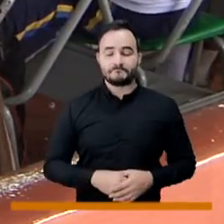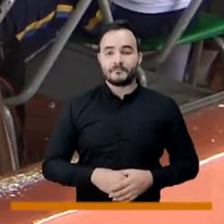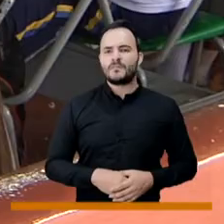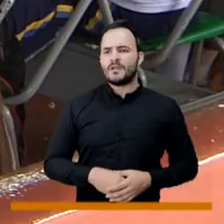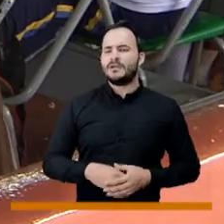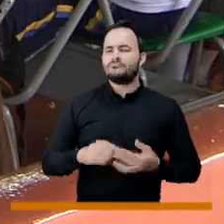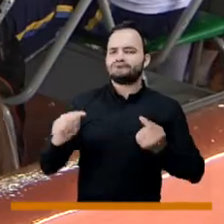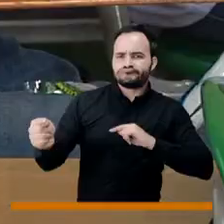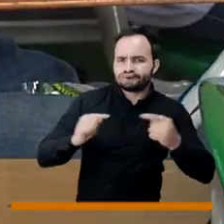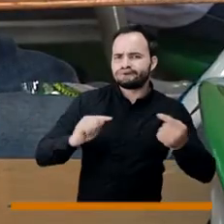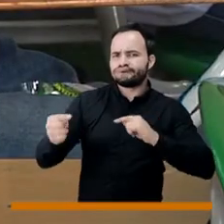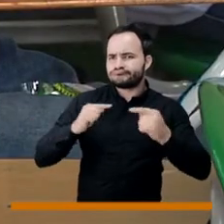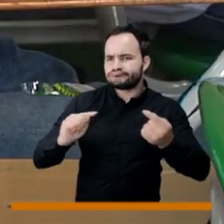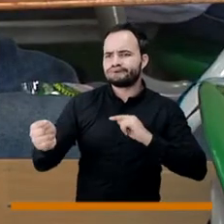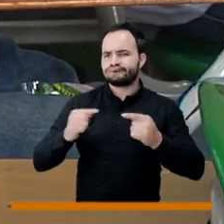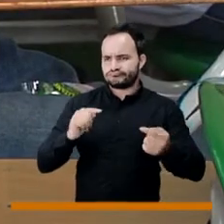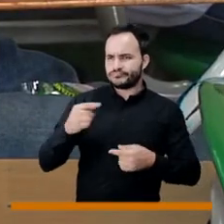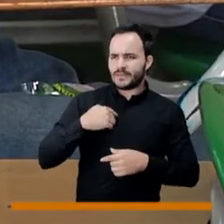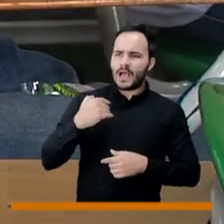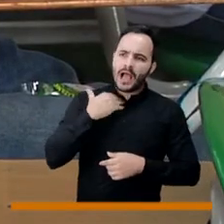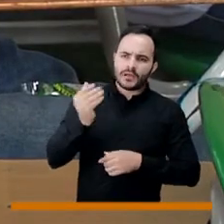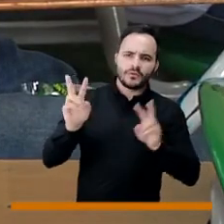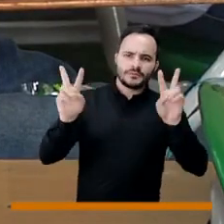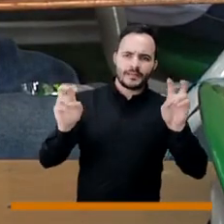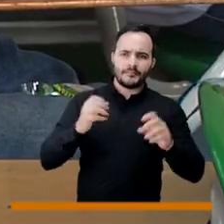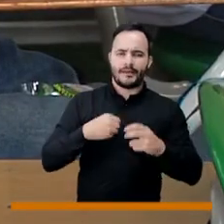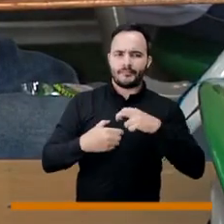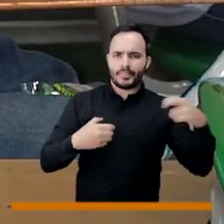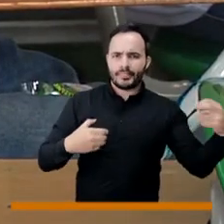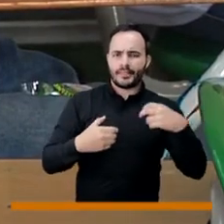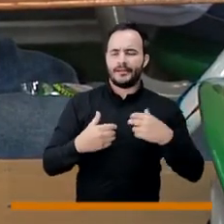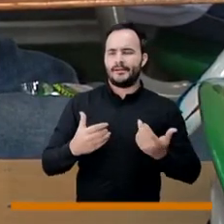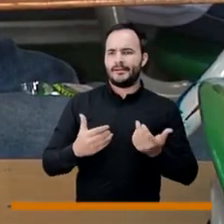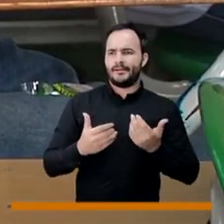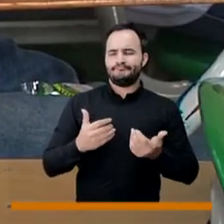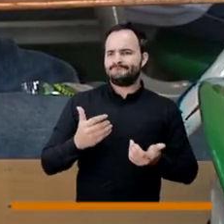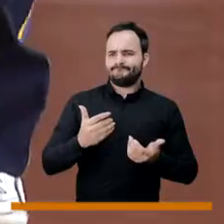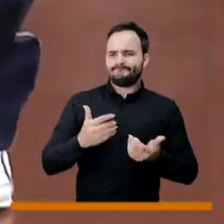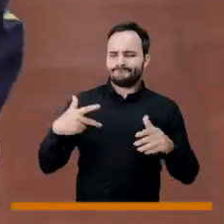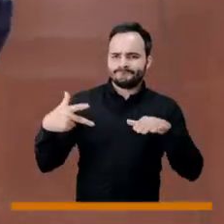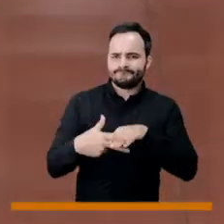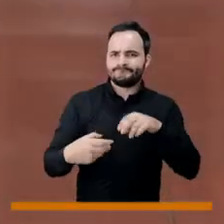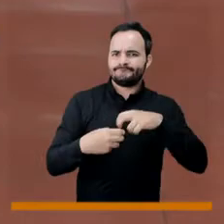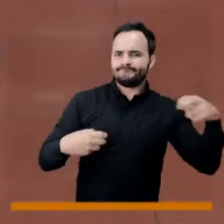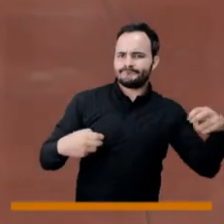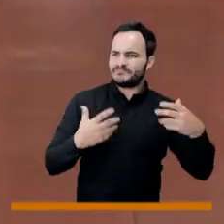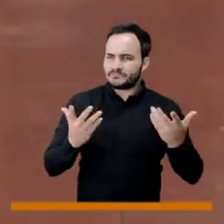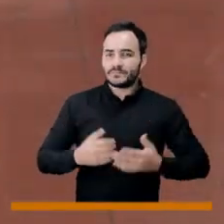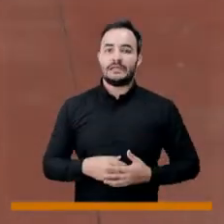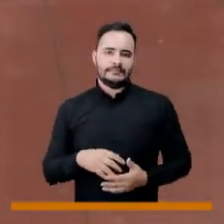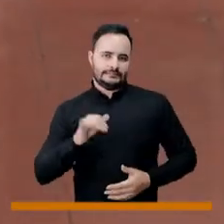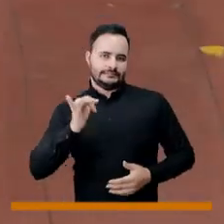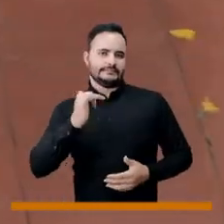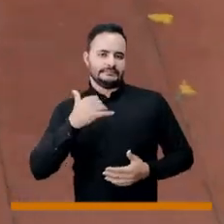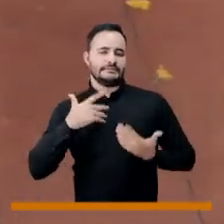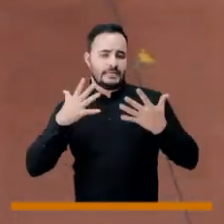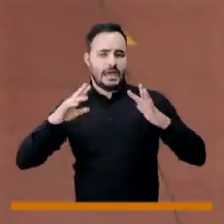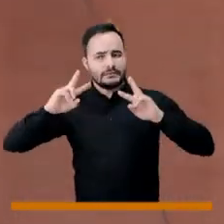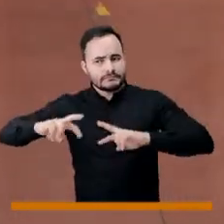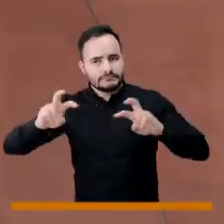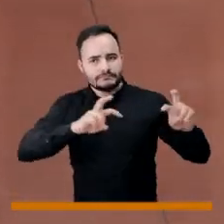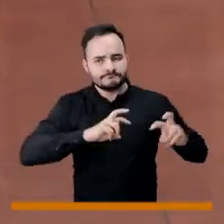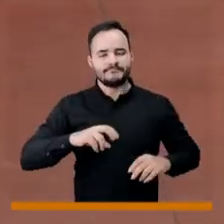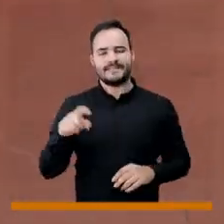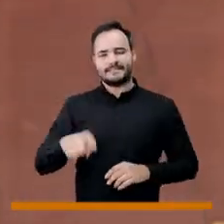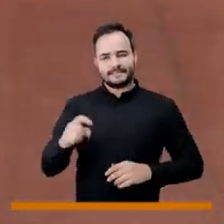ustedes que han detectado frente a ese tema de la deserción sí sí lo han evaluado programas tan importantes como el dentro de los protectores